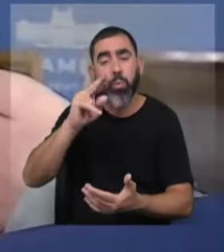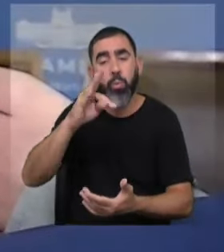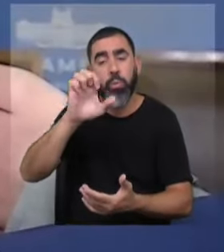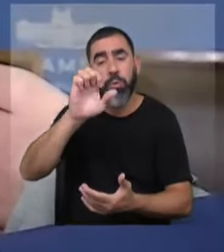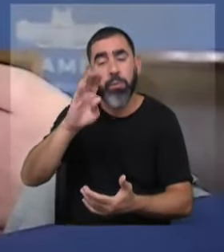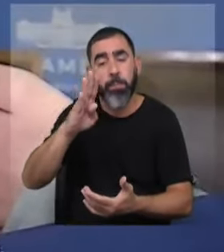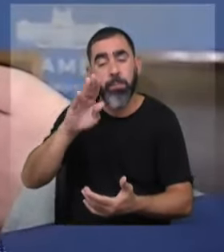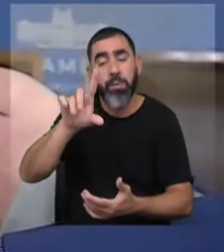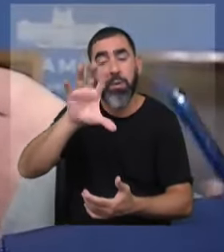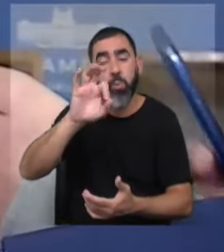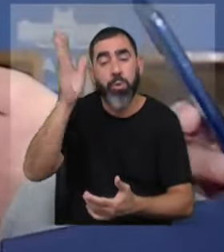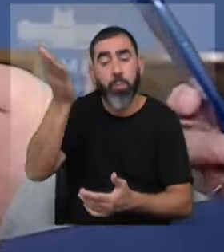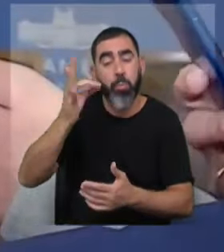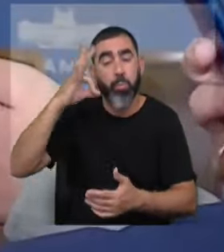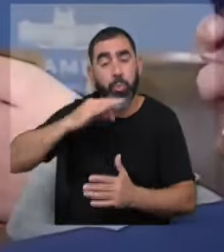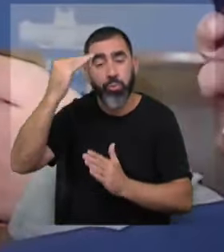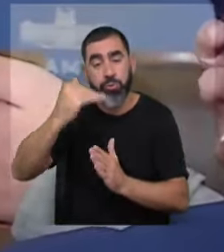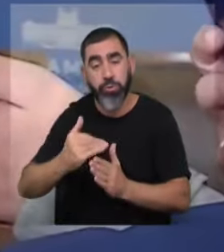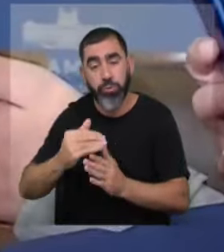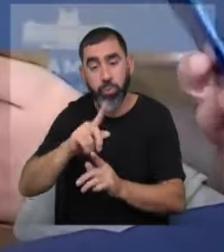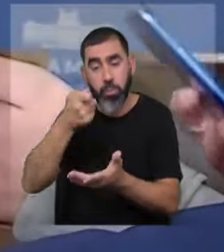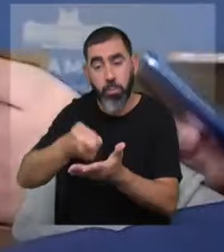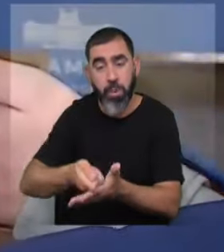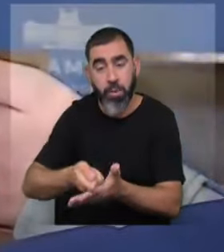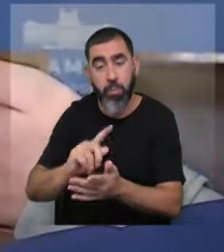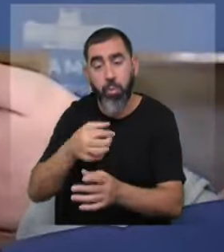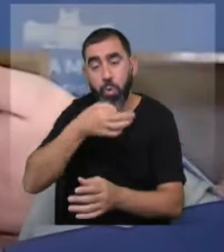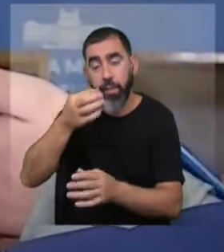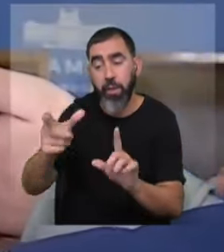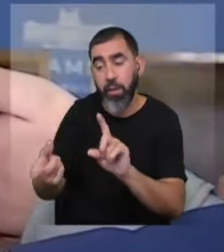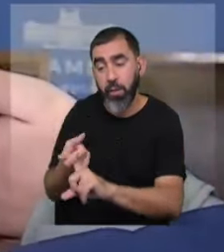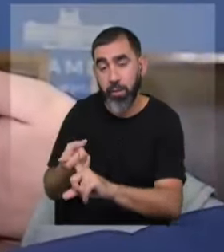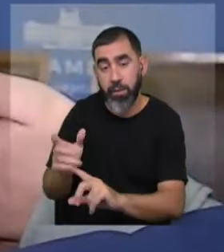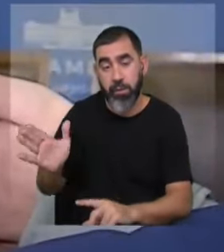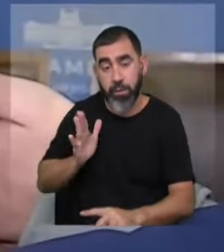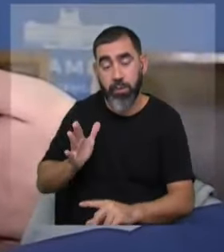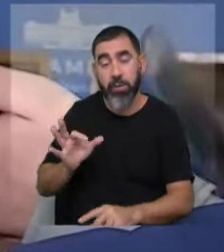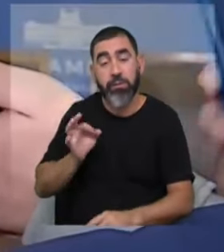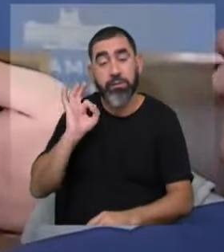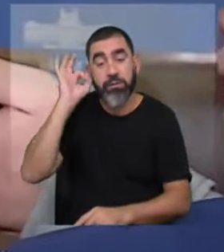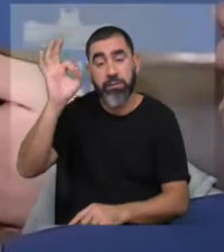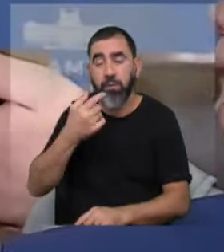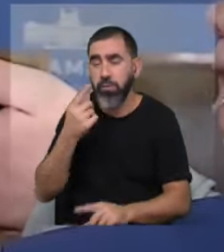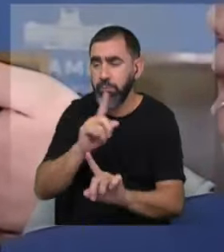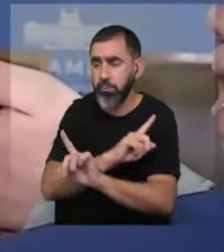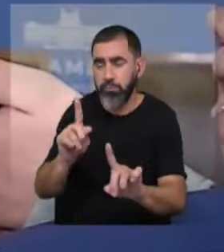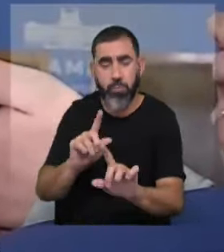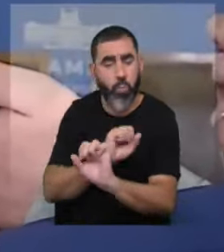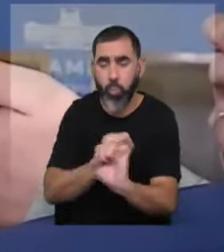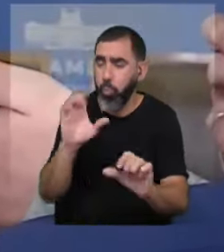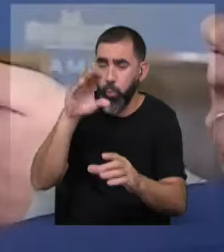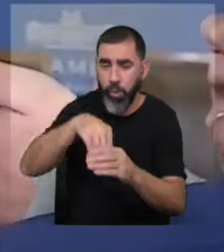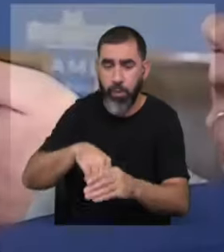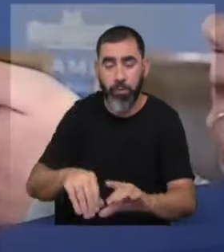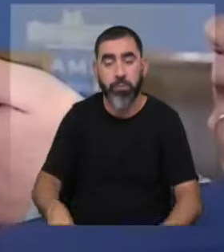retención del 50% del salario al no presentar la declaración de su cónyuge. El Senado entiende que no le corresponde actuar en esta